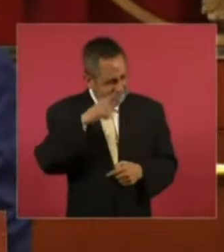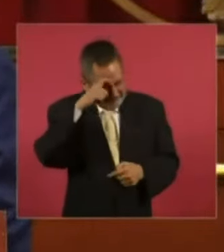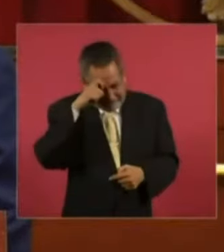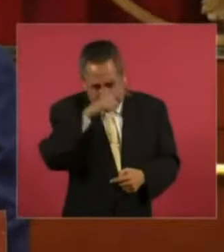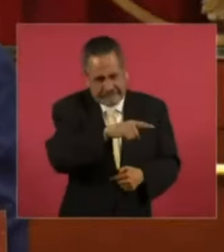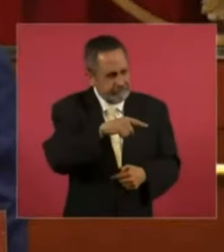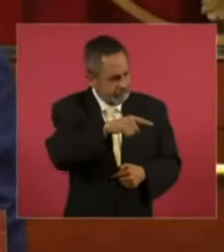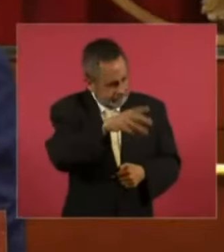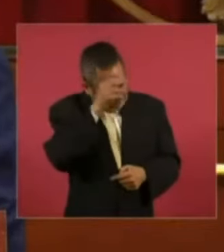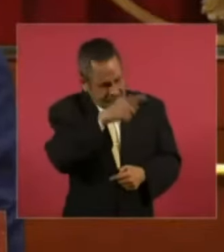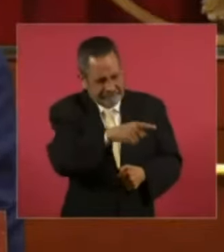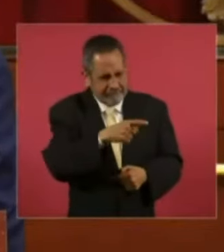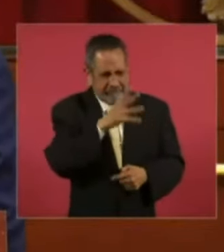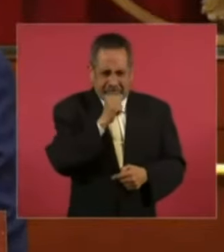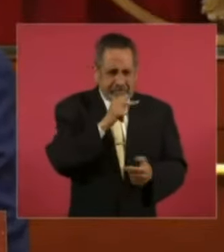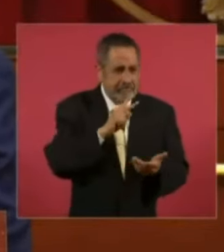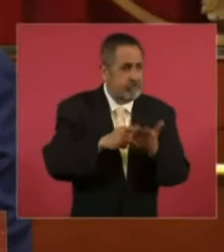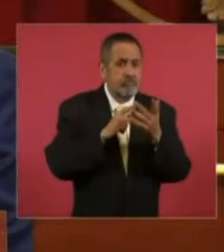de Electricidad